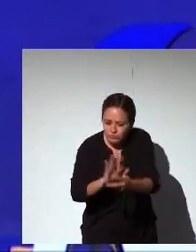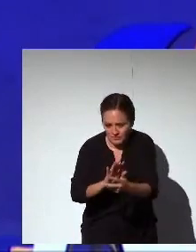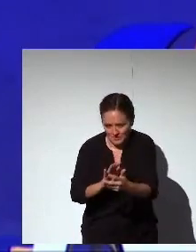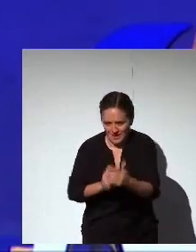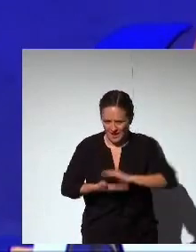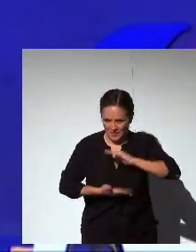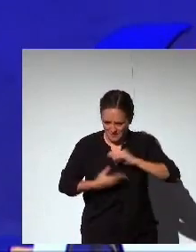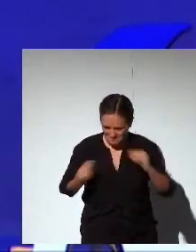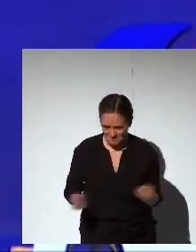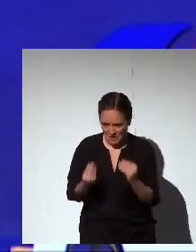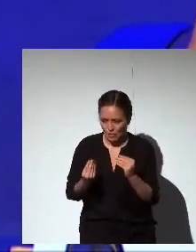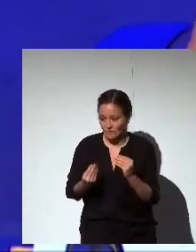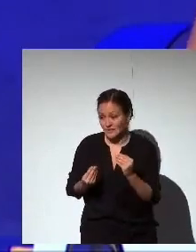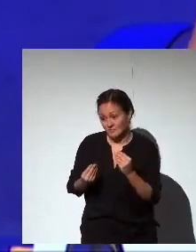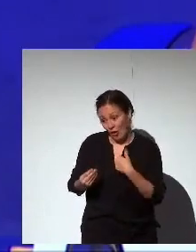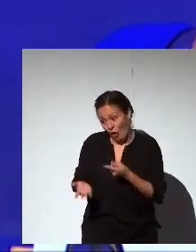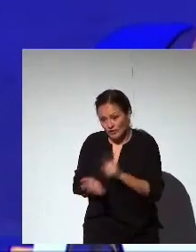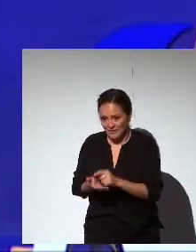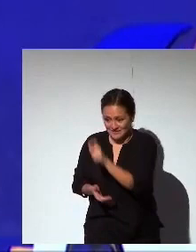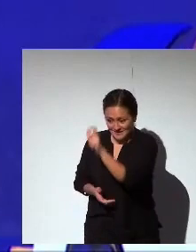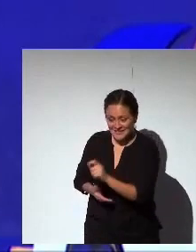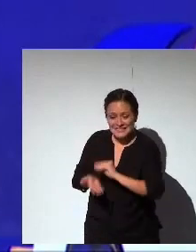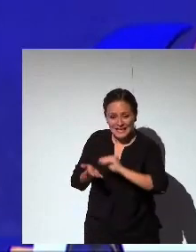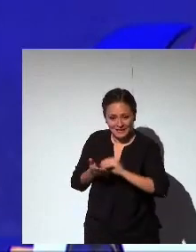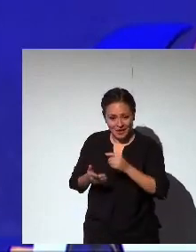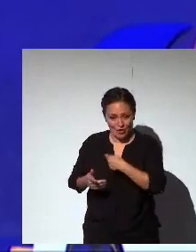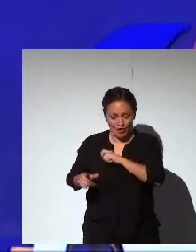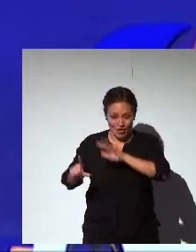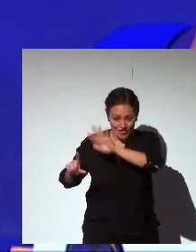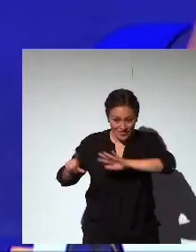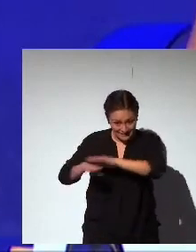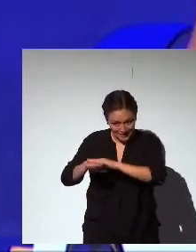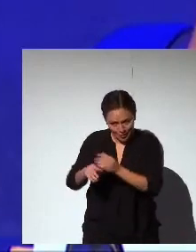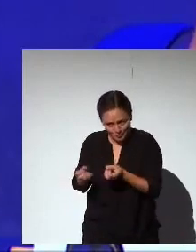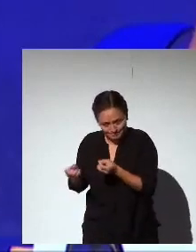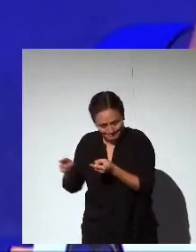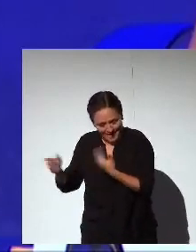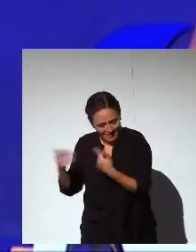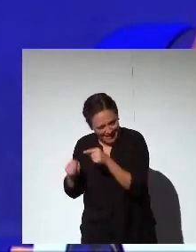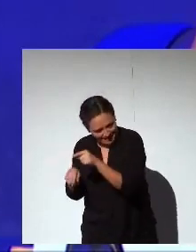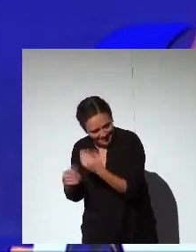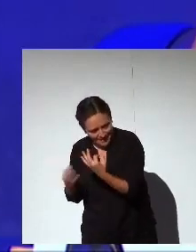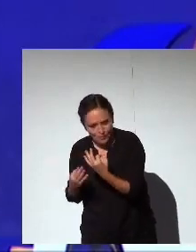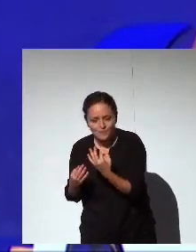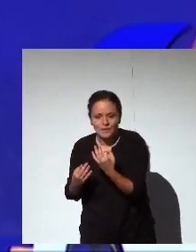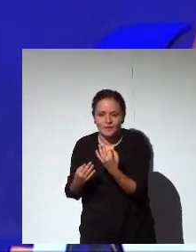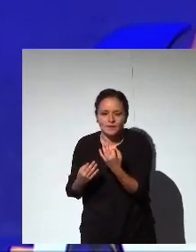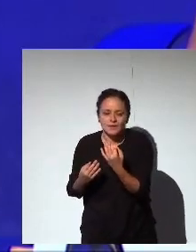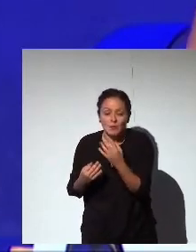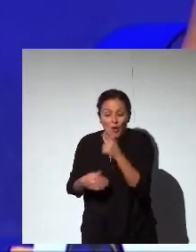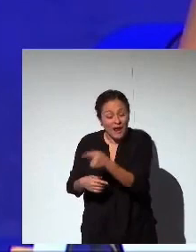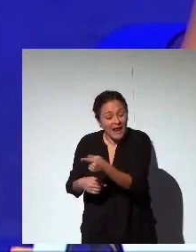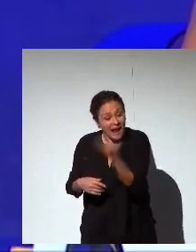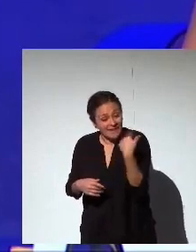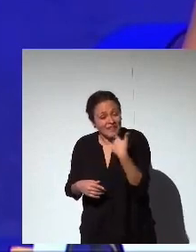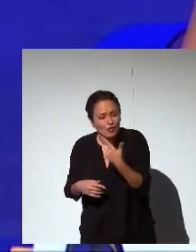permitir que cite otra vez al secretario de Estado, porque yo creo que tenía razón mucho en una cosa. No podemos desde las administraciones públicas hacer